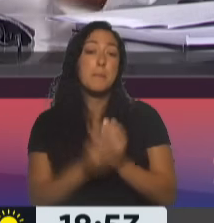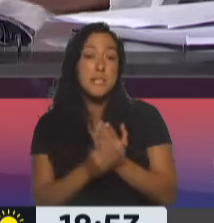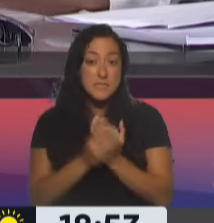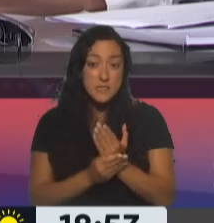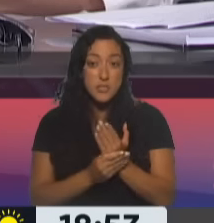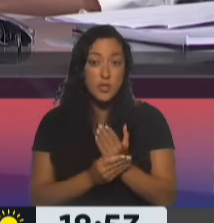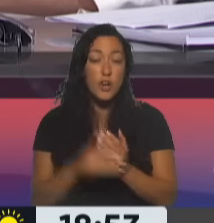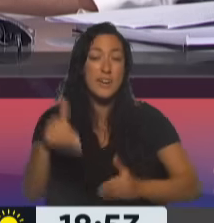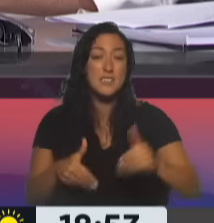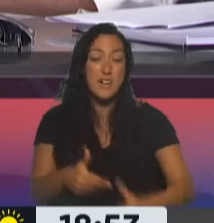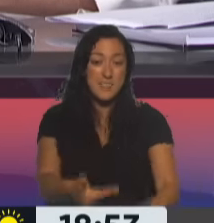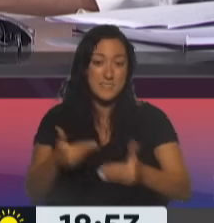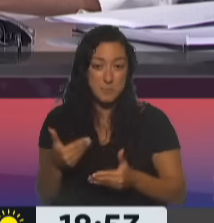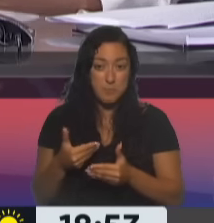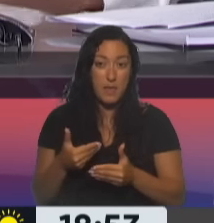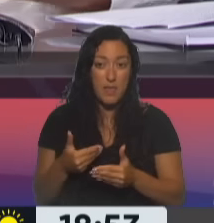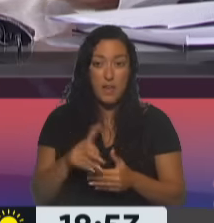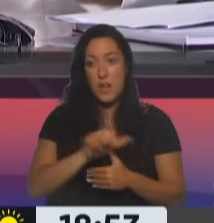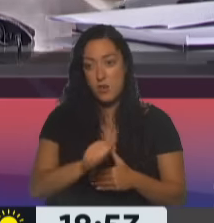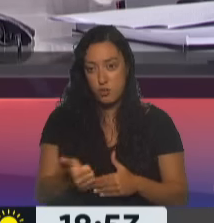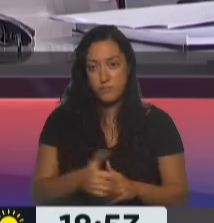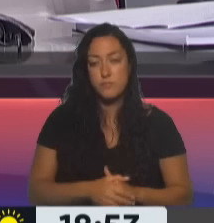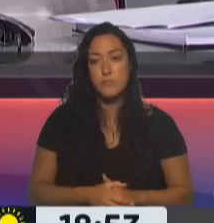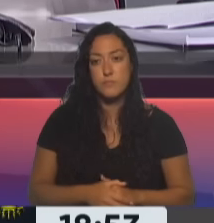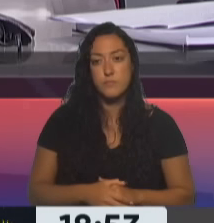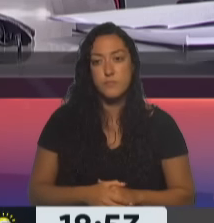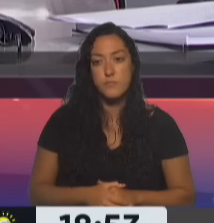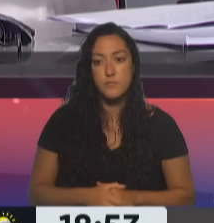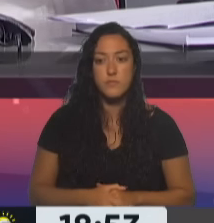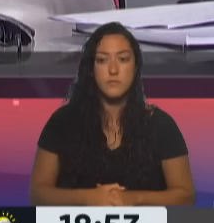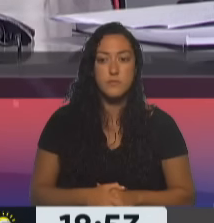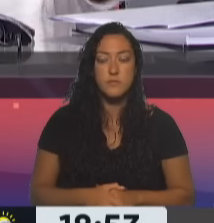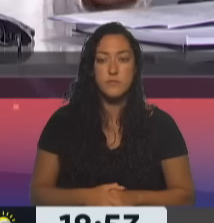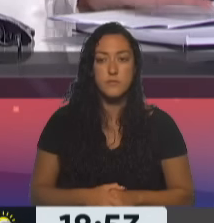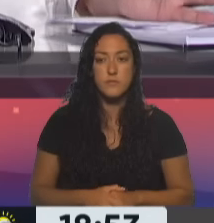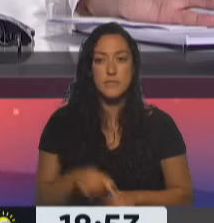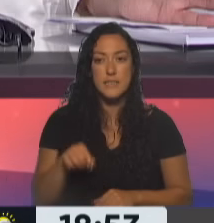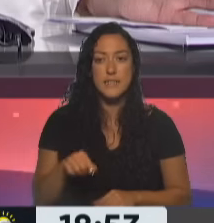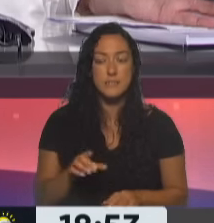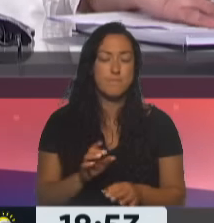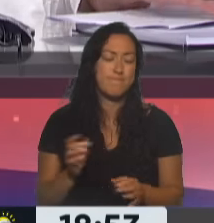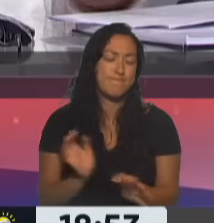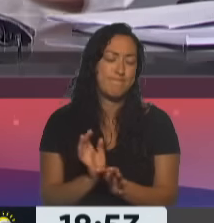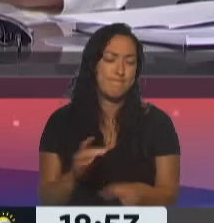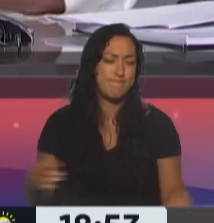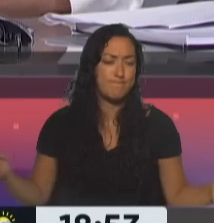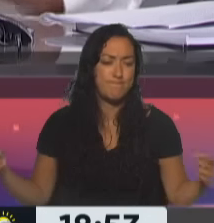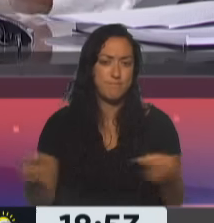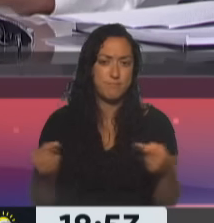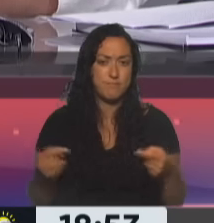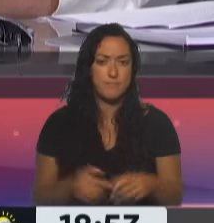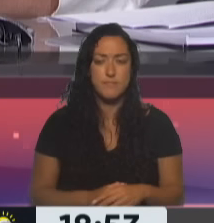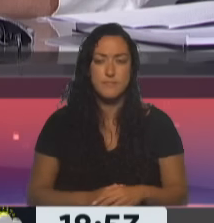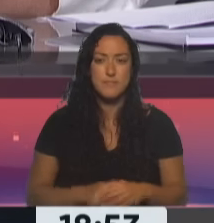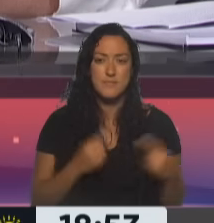elecciones anticipadas en las legislativas. Y son prácticamente el agua y el aceite. Bueno. Entonces